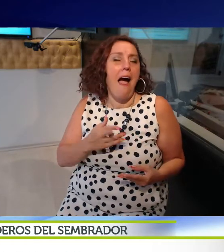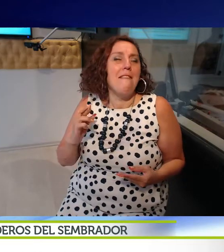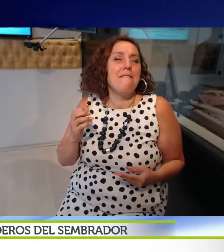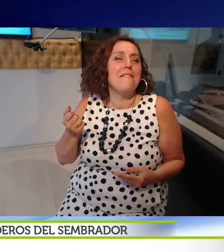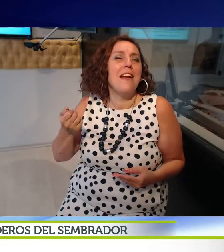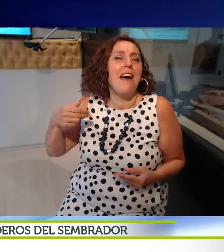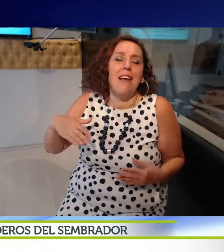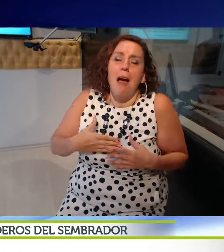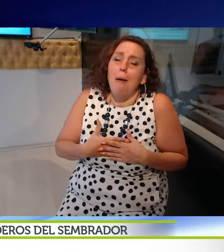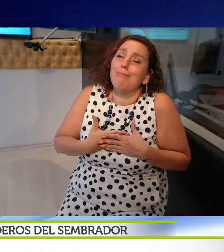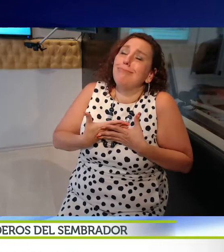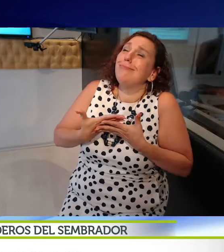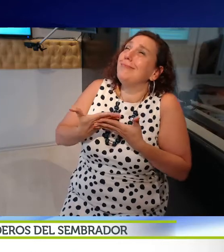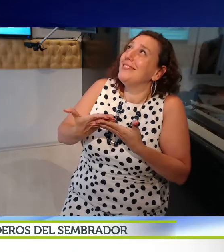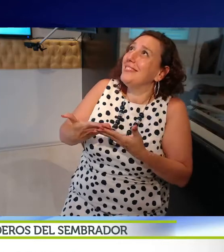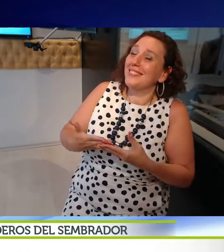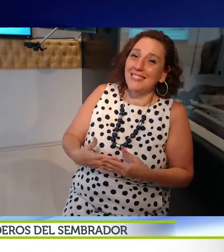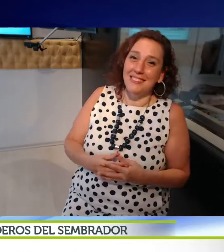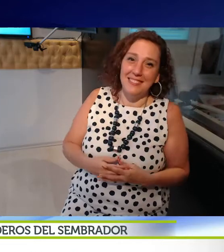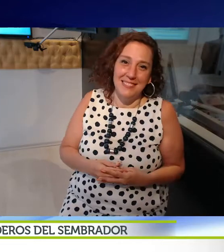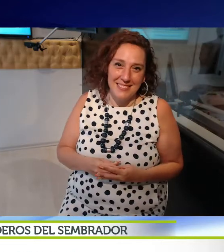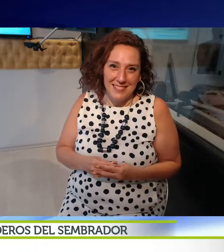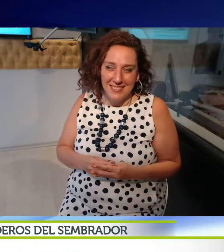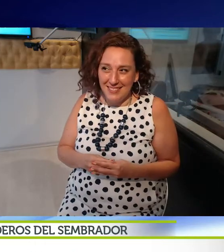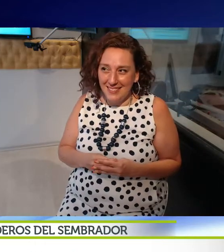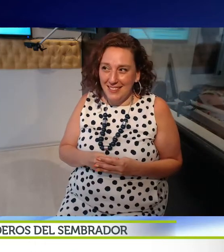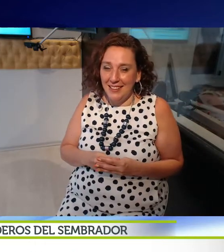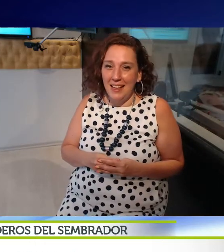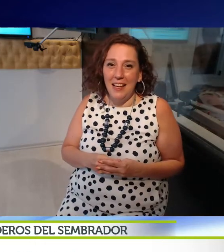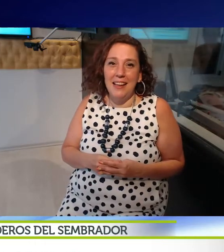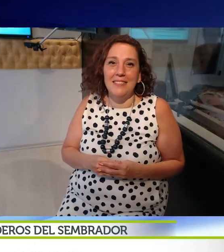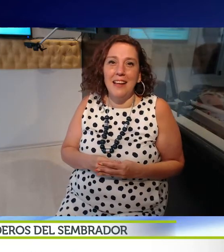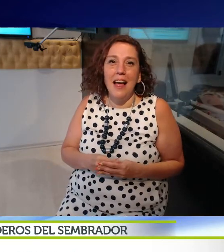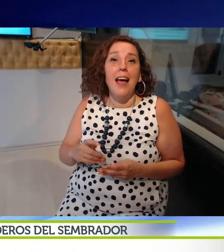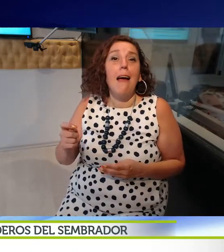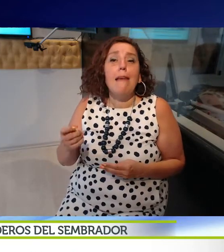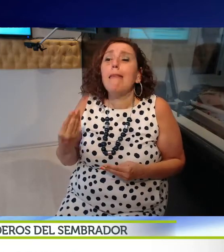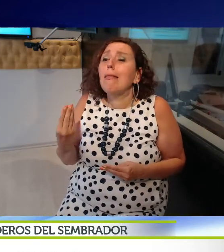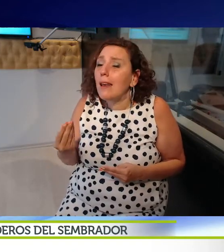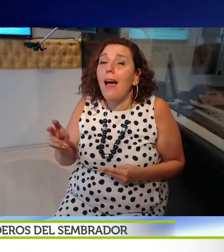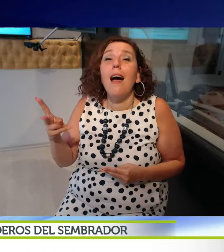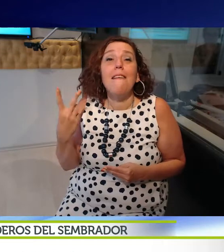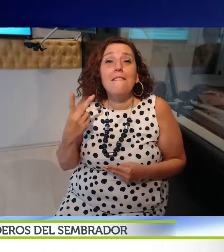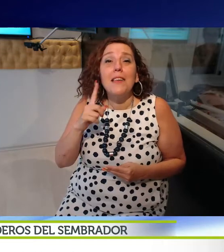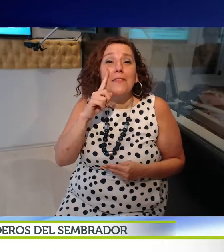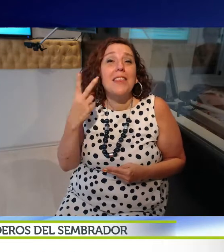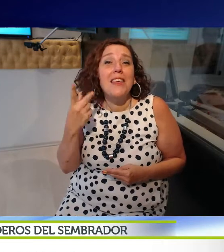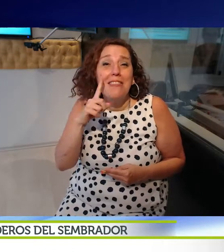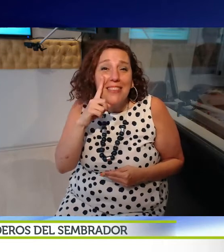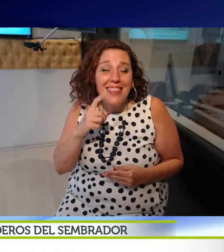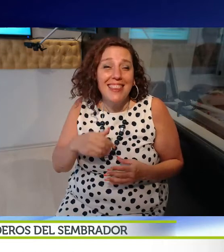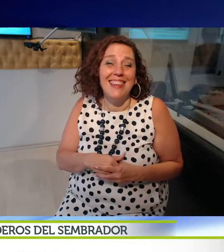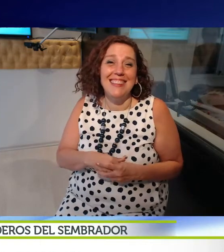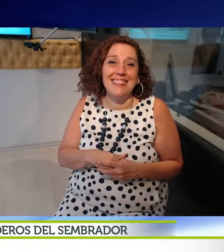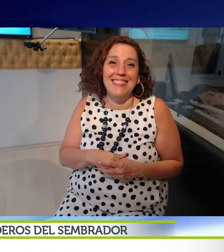¿Quién era? Aprovechá para mandarle saludos. Mírenme. ¿Y qué hace ahora? Recién, yo lo había visto el video porque